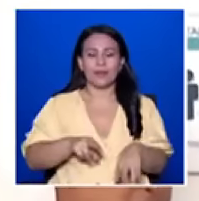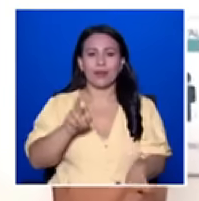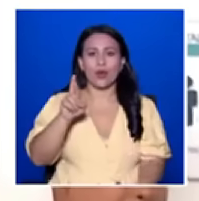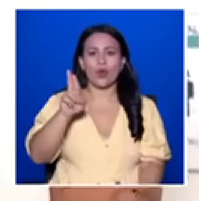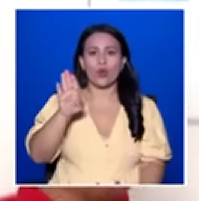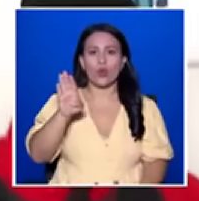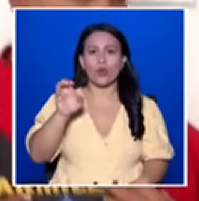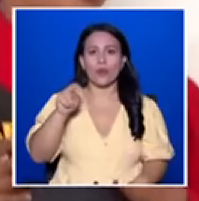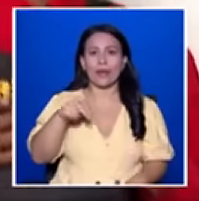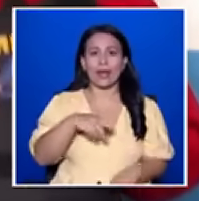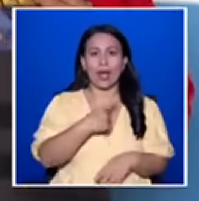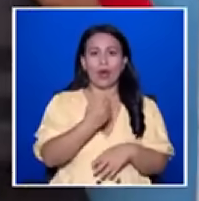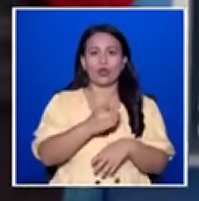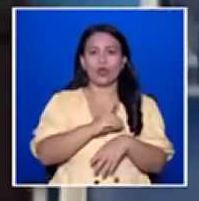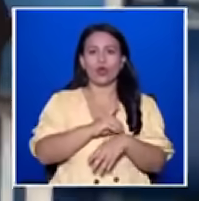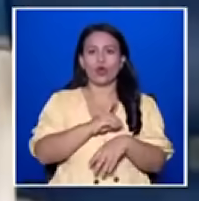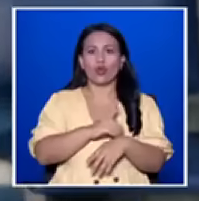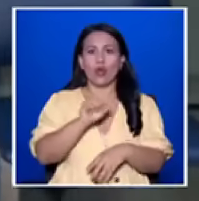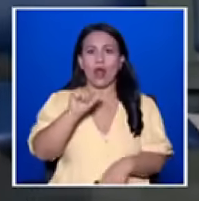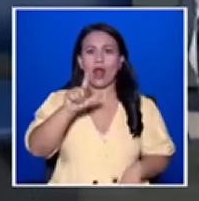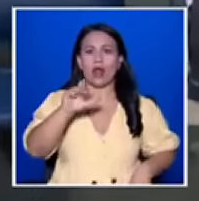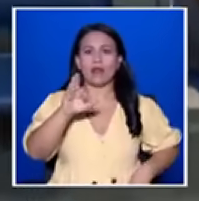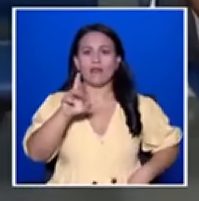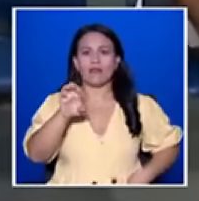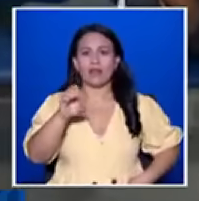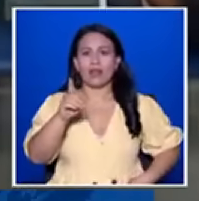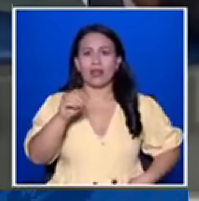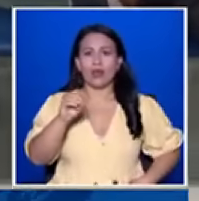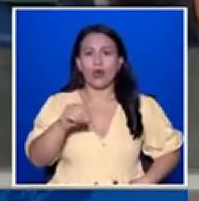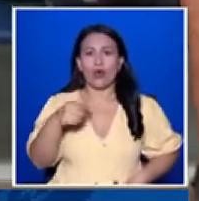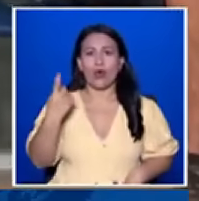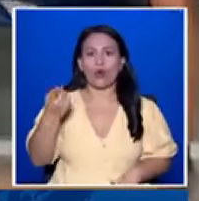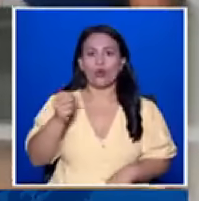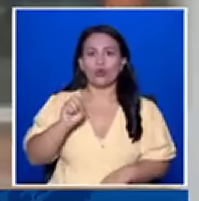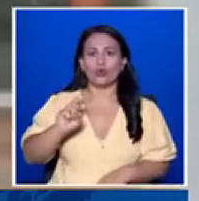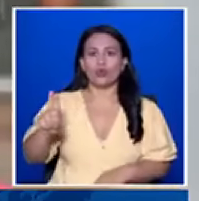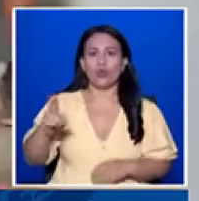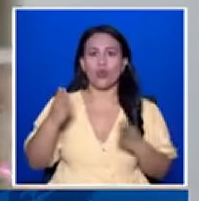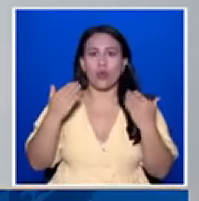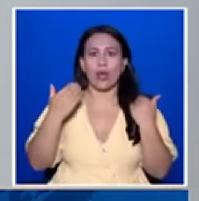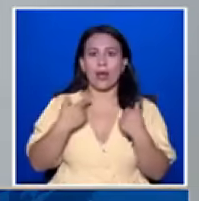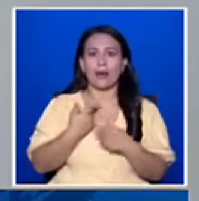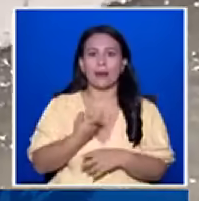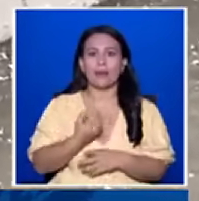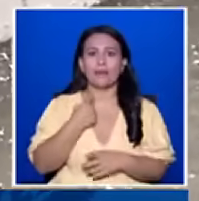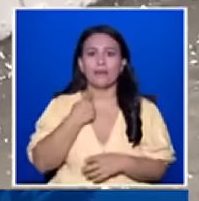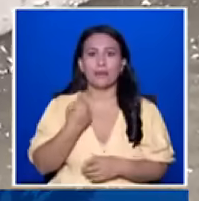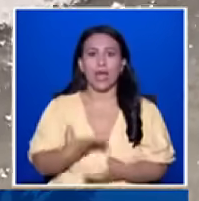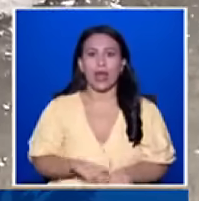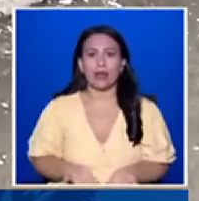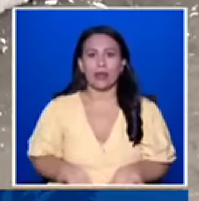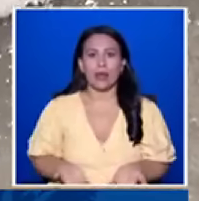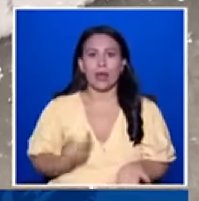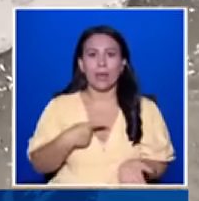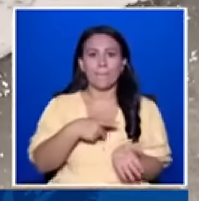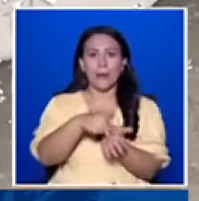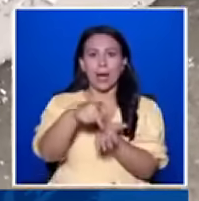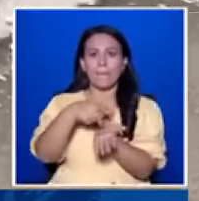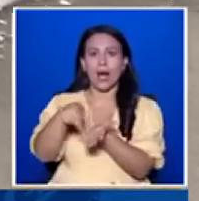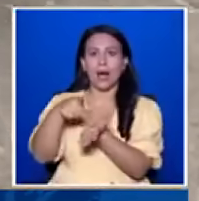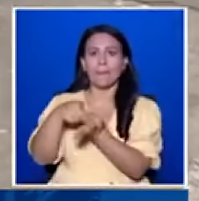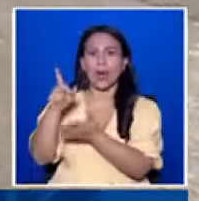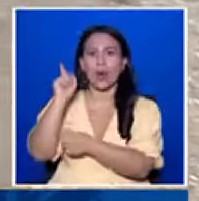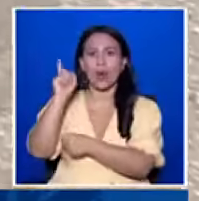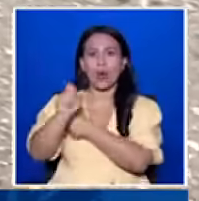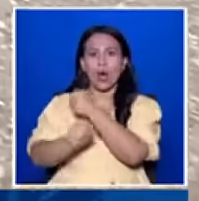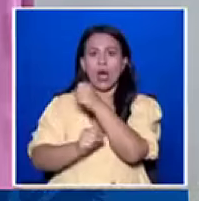el veterinario Alfredo Florencia, que vive en la Floresta 2, sur de Guayaquil, pierde clientes. Él ha pagado por un año el